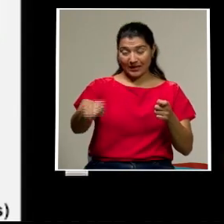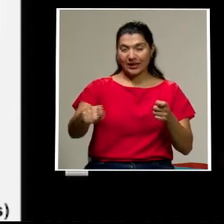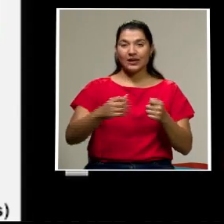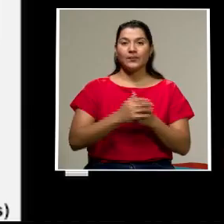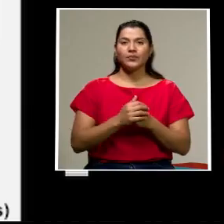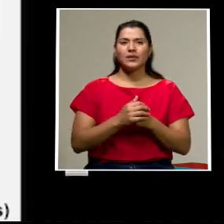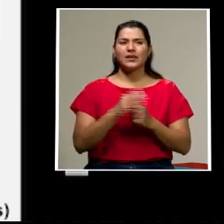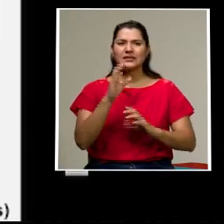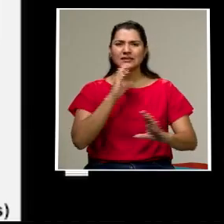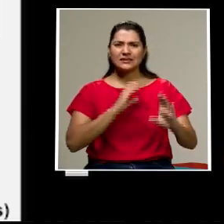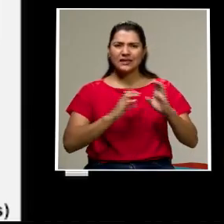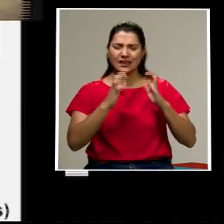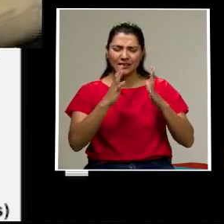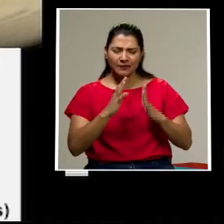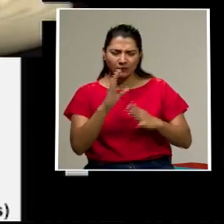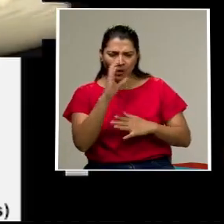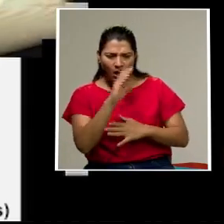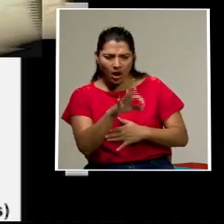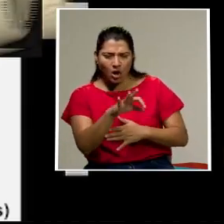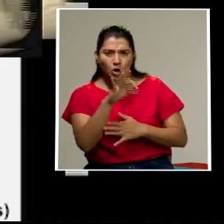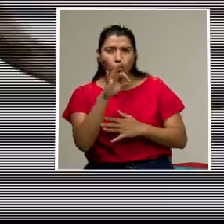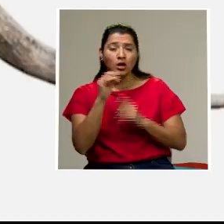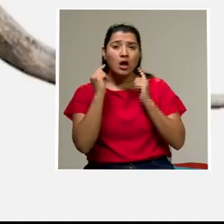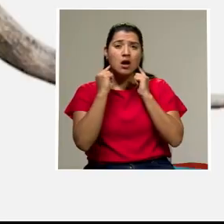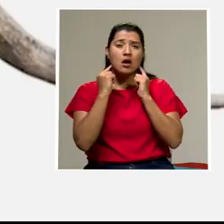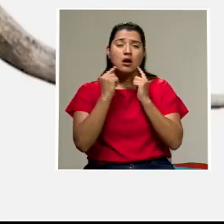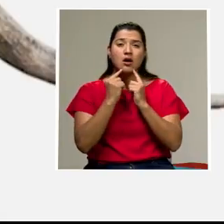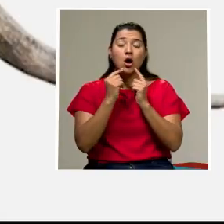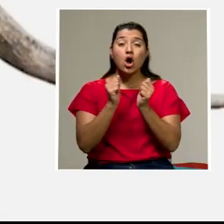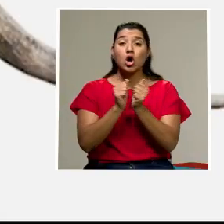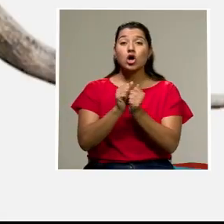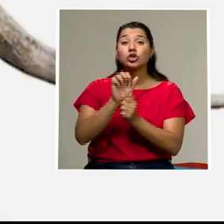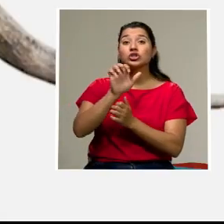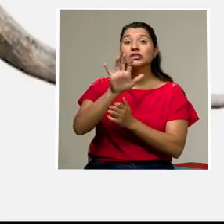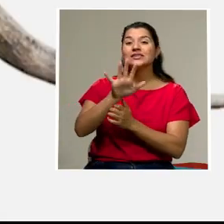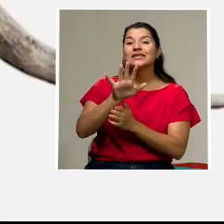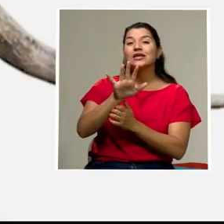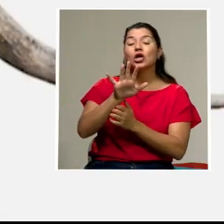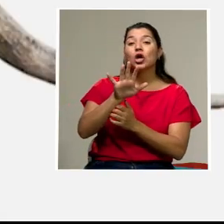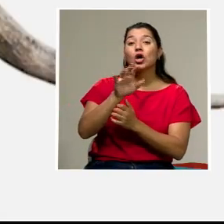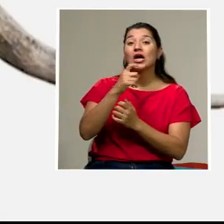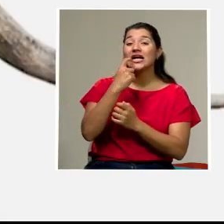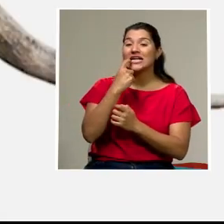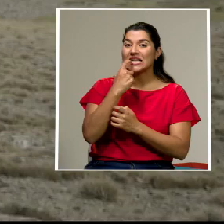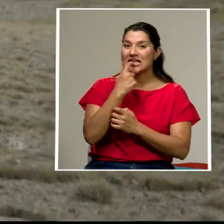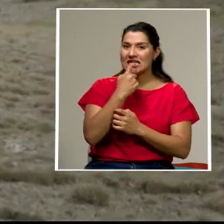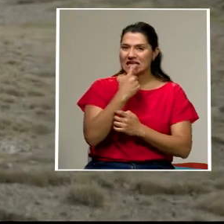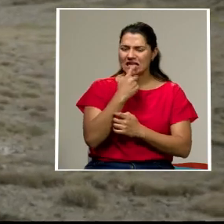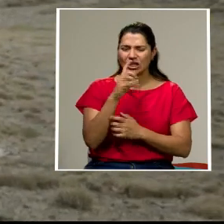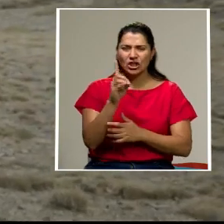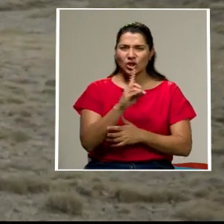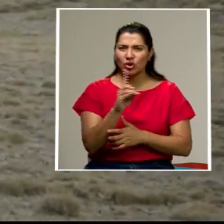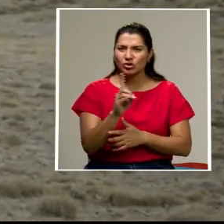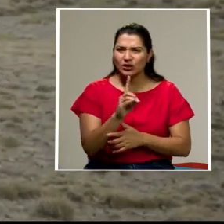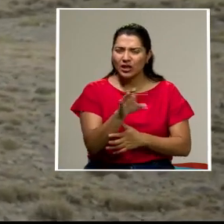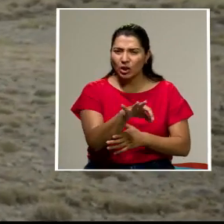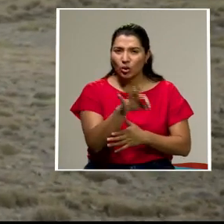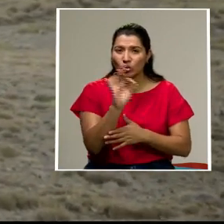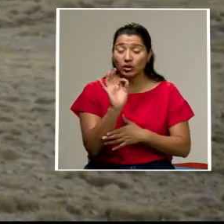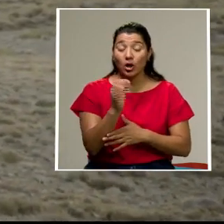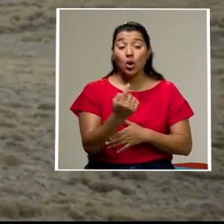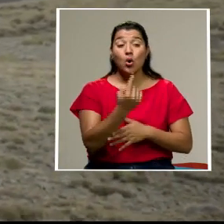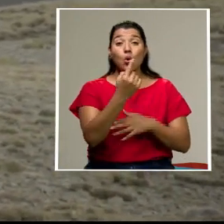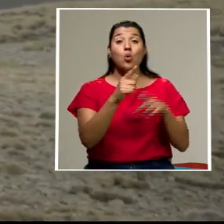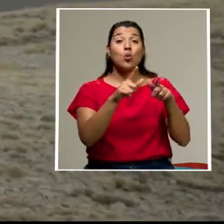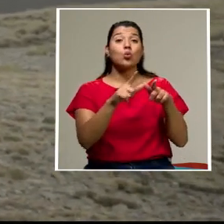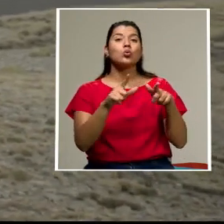que los científicos encontraron una mandíbula con 5 dientes consecutivos. El hallazgo se produjo en un lugar que se cree es uno de los